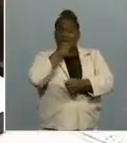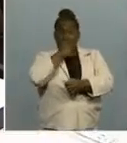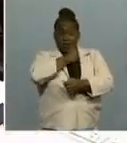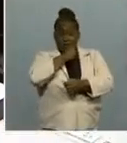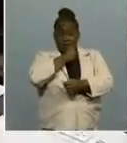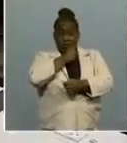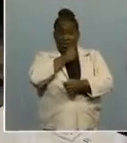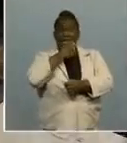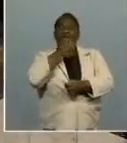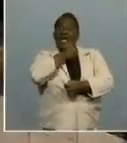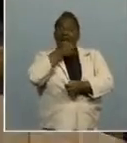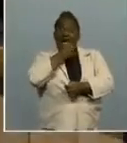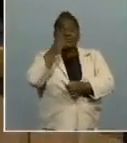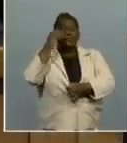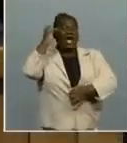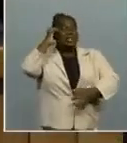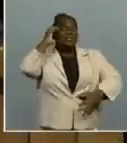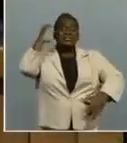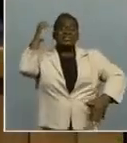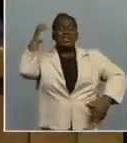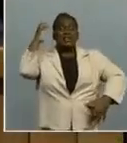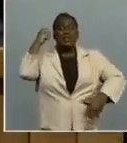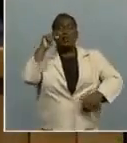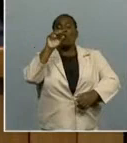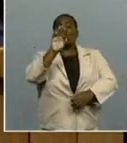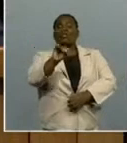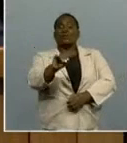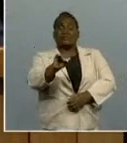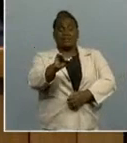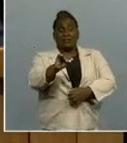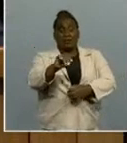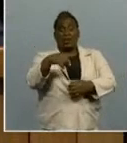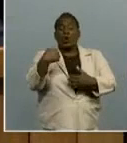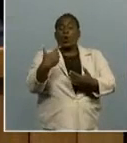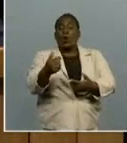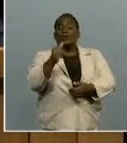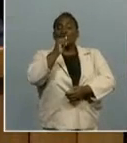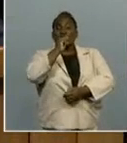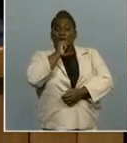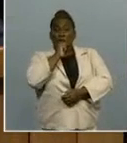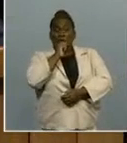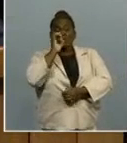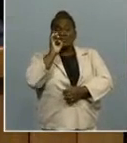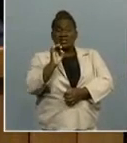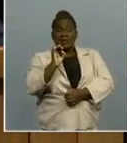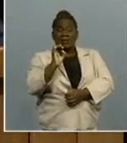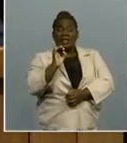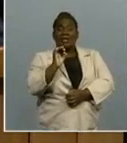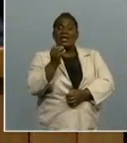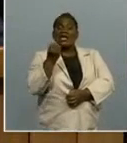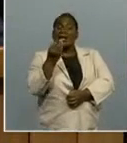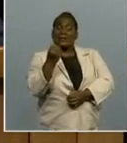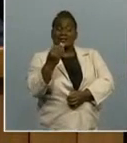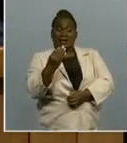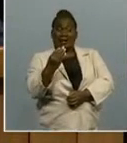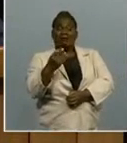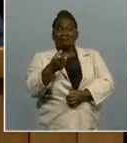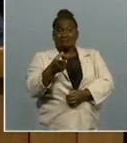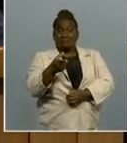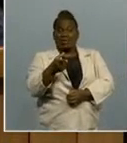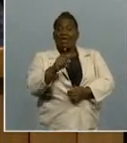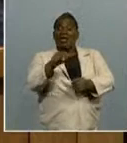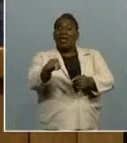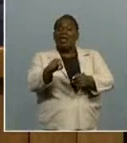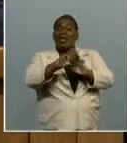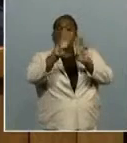por silvio rodríguez y santiago pero advierte cuanto se duda cada vez que la mentira gana los grandes medios y las